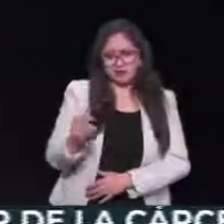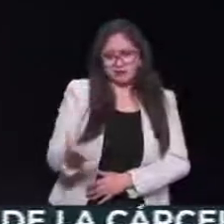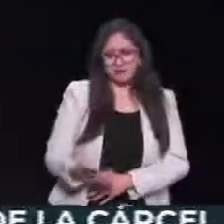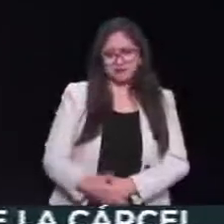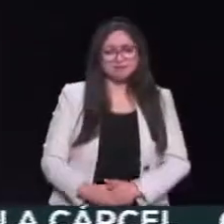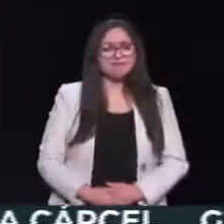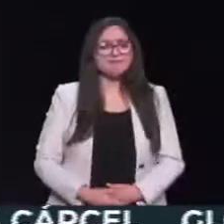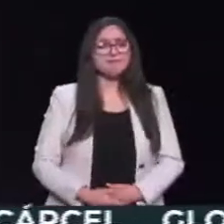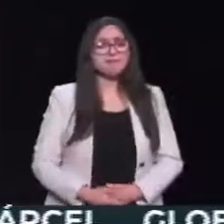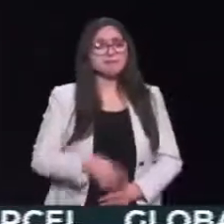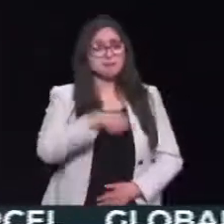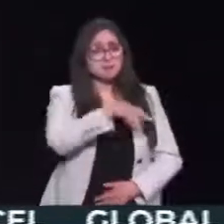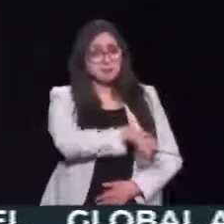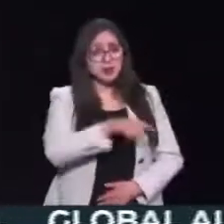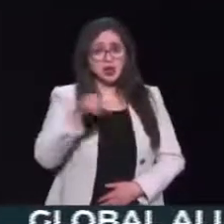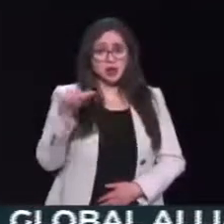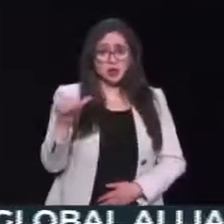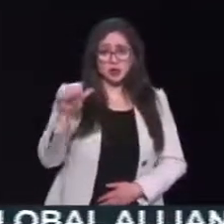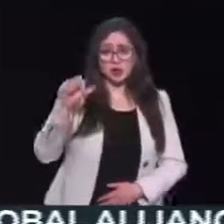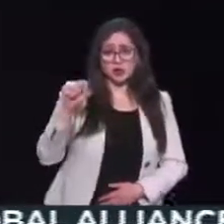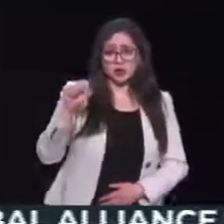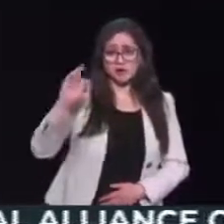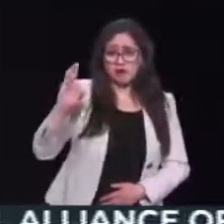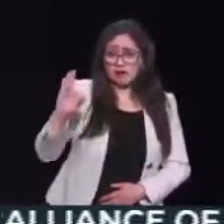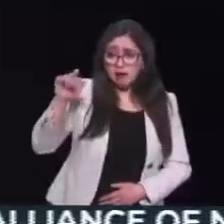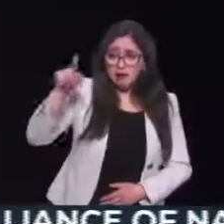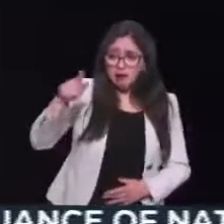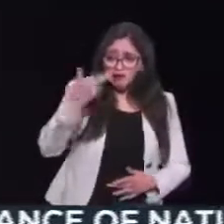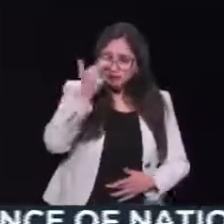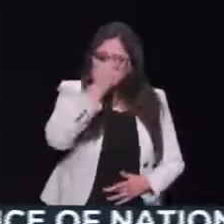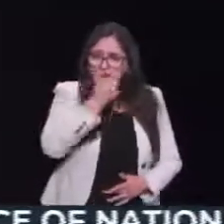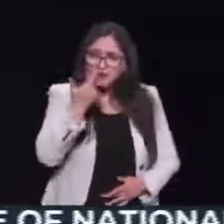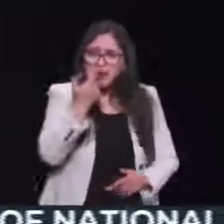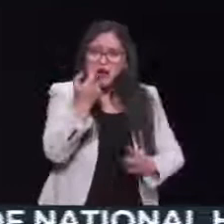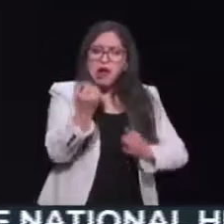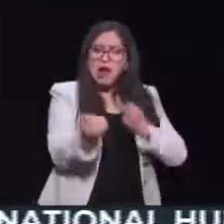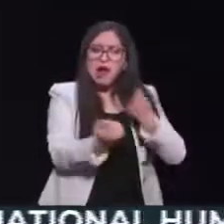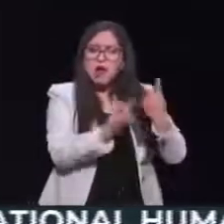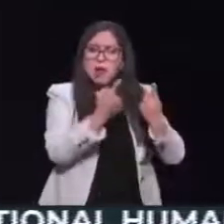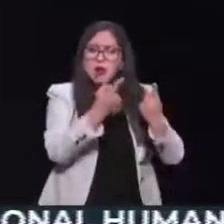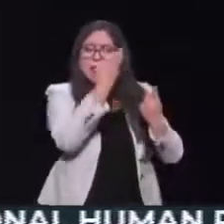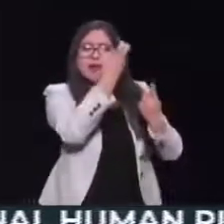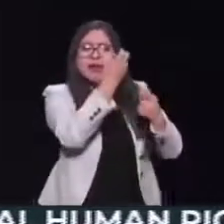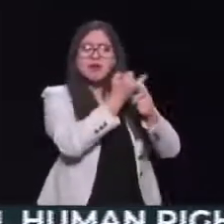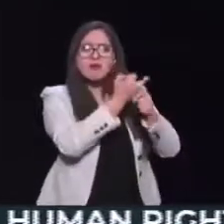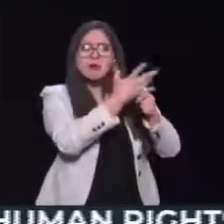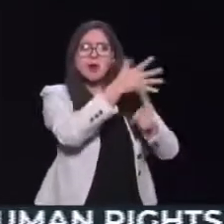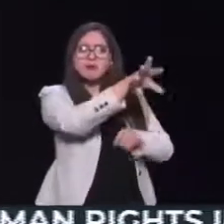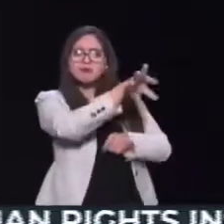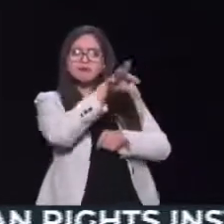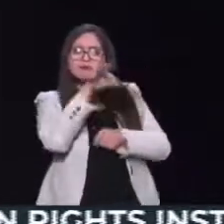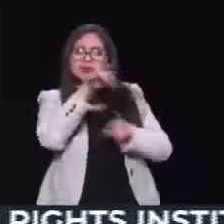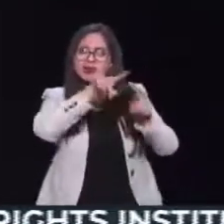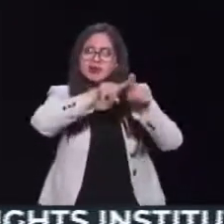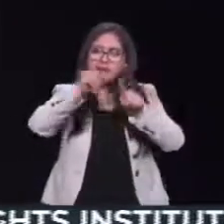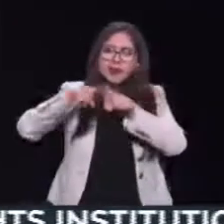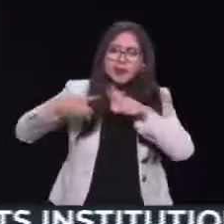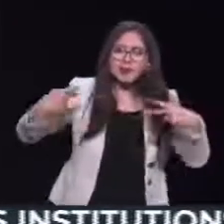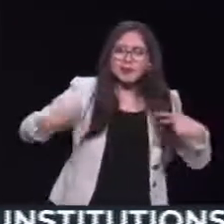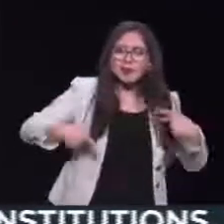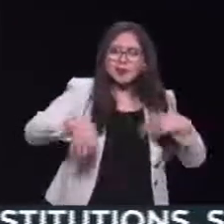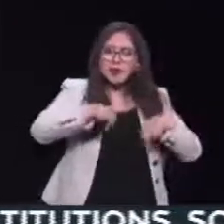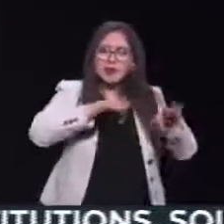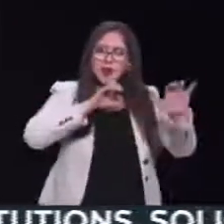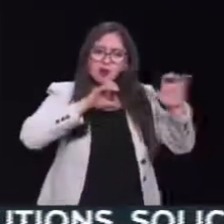La rectificación de la Auditoría Superior de la Federación fue interpretada por algunos medios de comunicación y también por algunos personajes de la